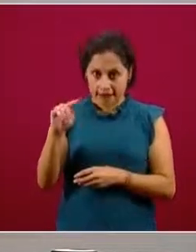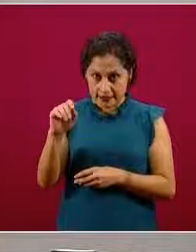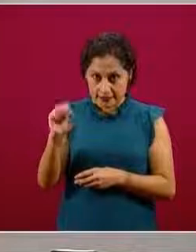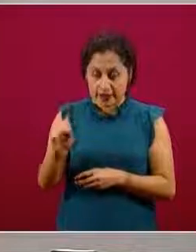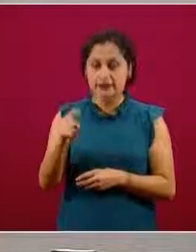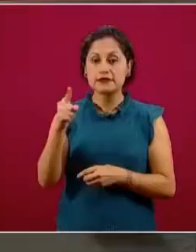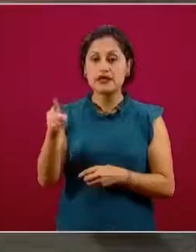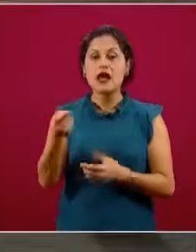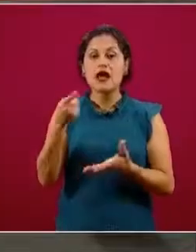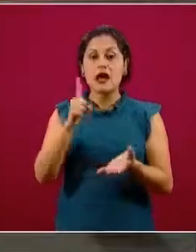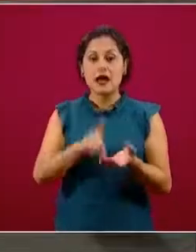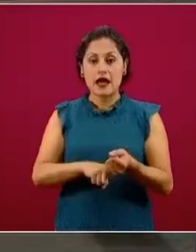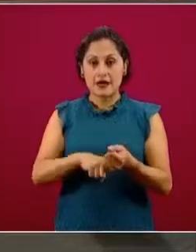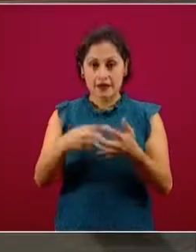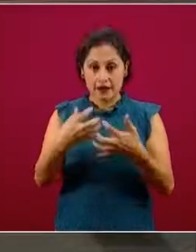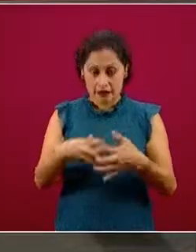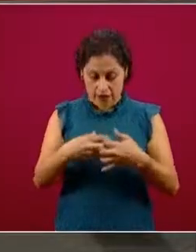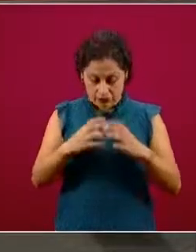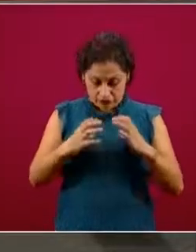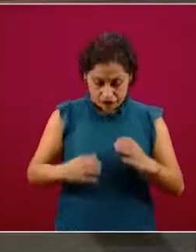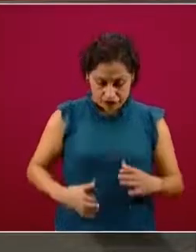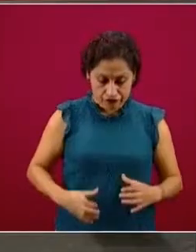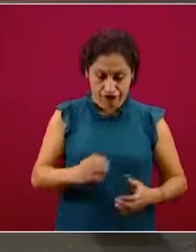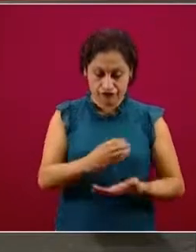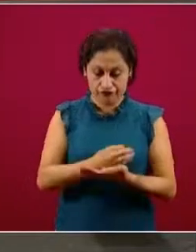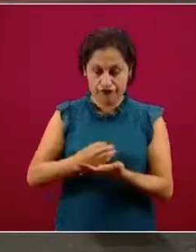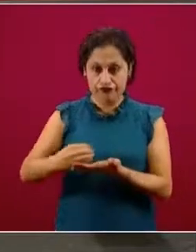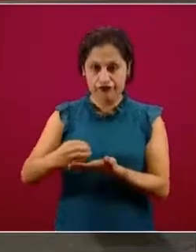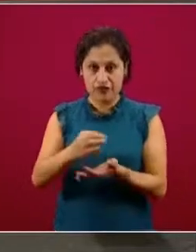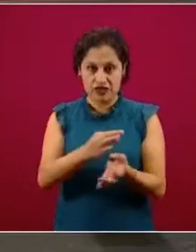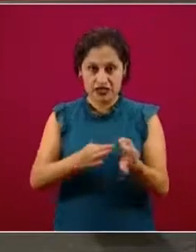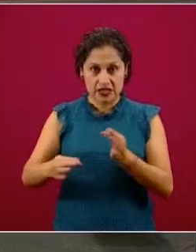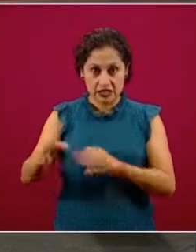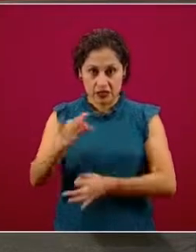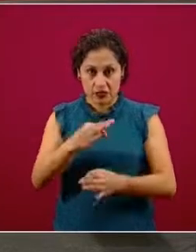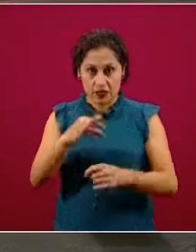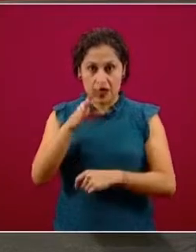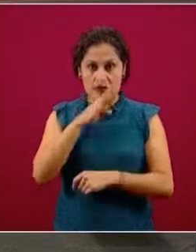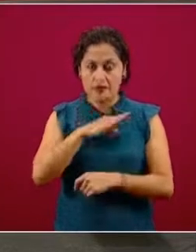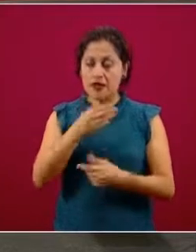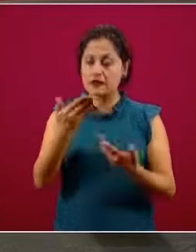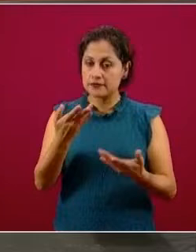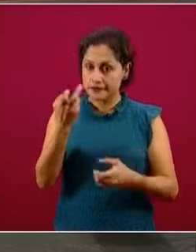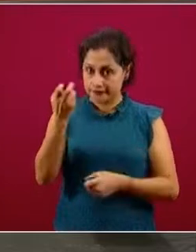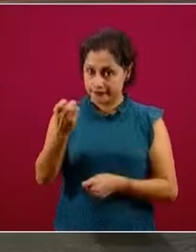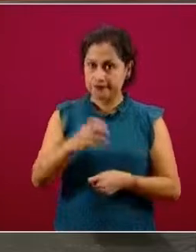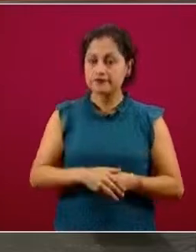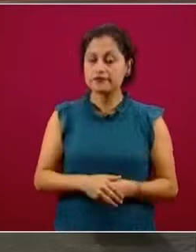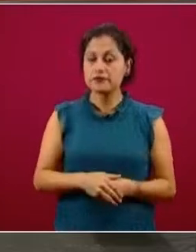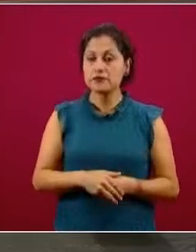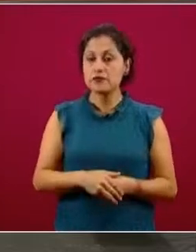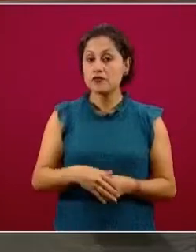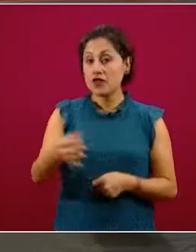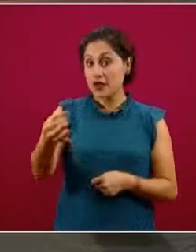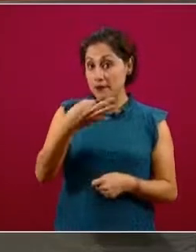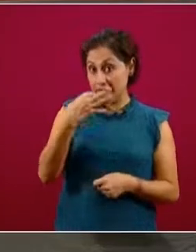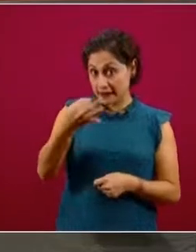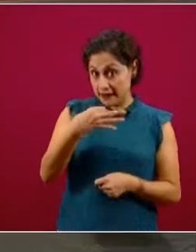tejido conjuntivo, por mencionar algunas. ¿Cuáles son estos medicamentos inmunosupresores? Uno muy